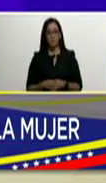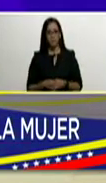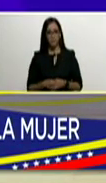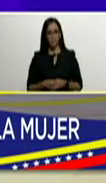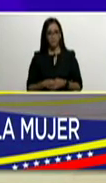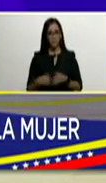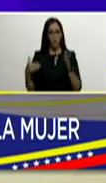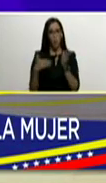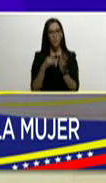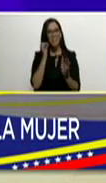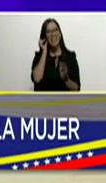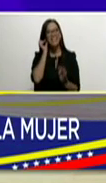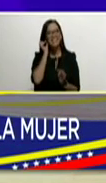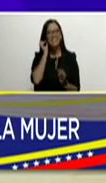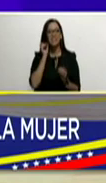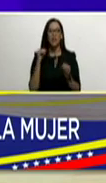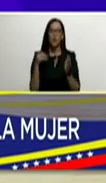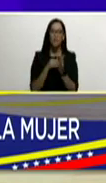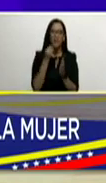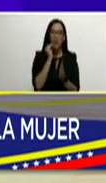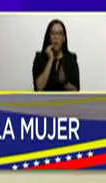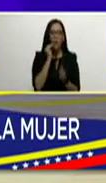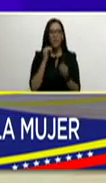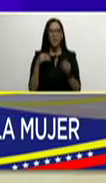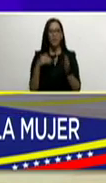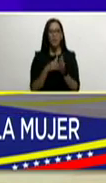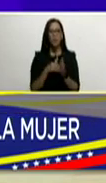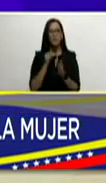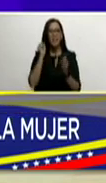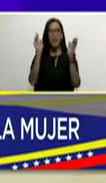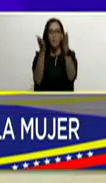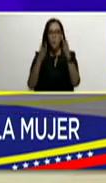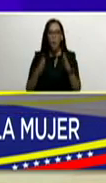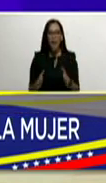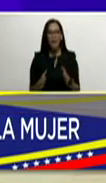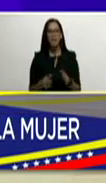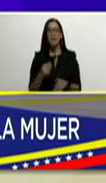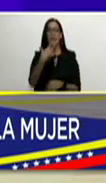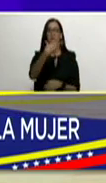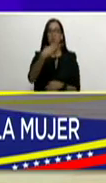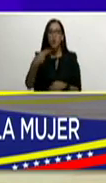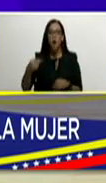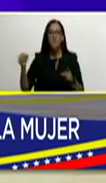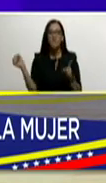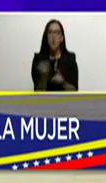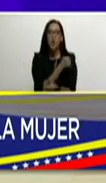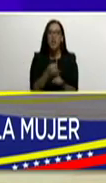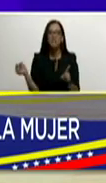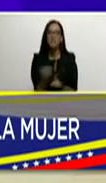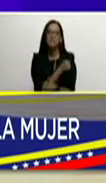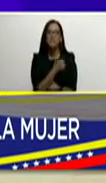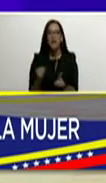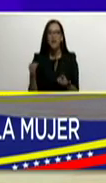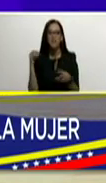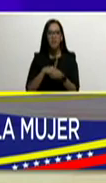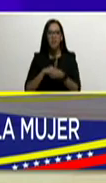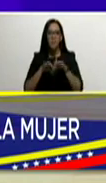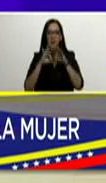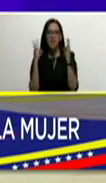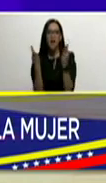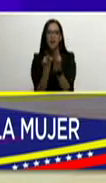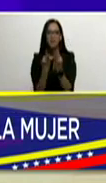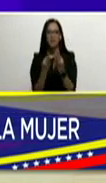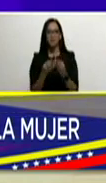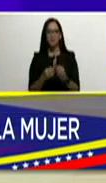contra la niña, contra la joven, contra la mujer, la no violencia intrafamiliar,